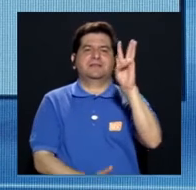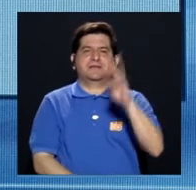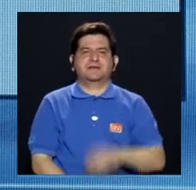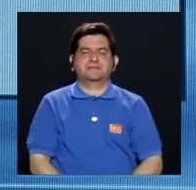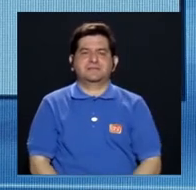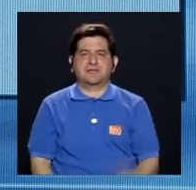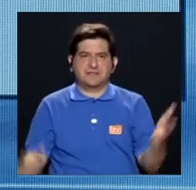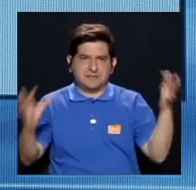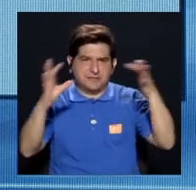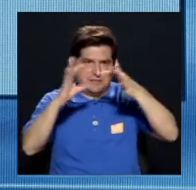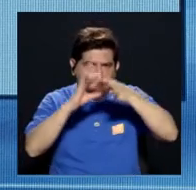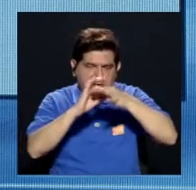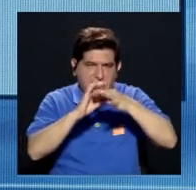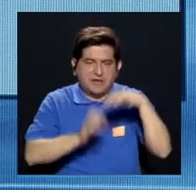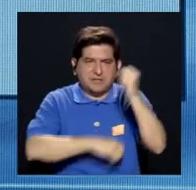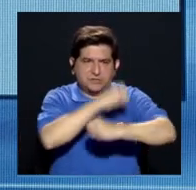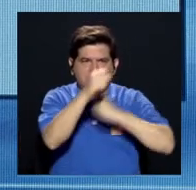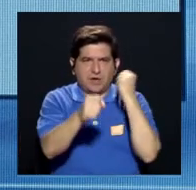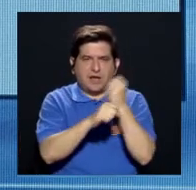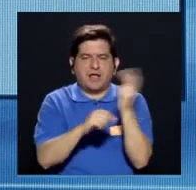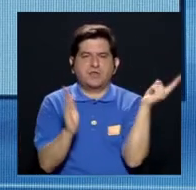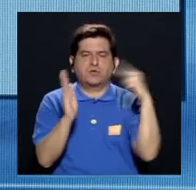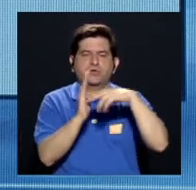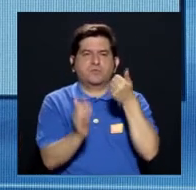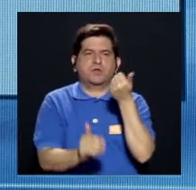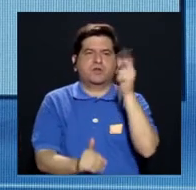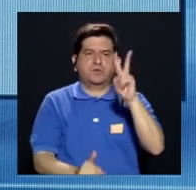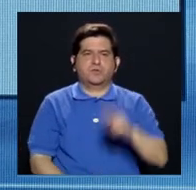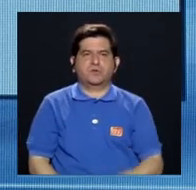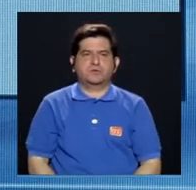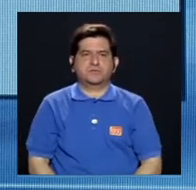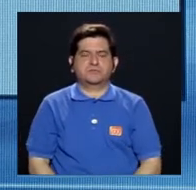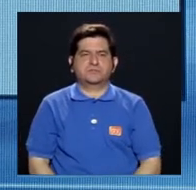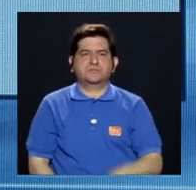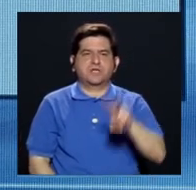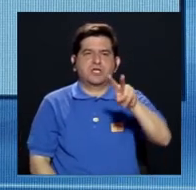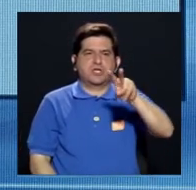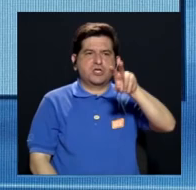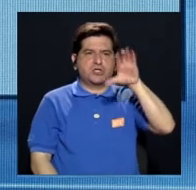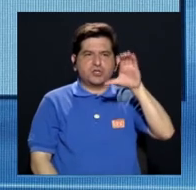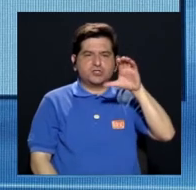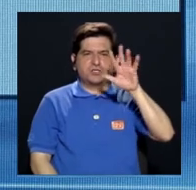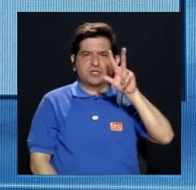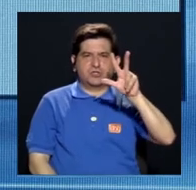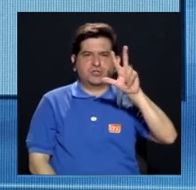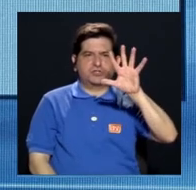2016 con respecto al año 2012 de un